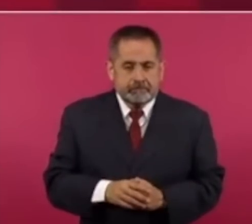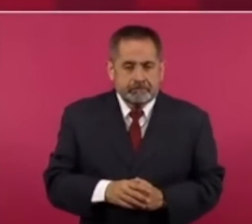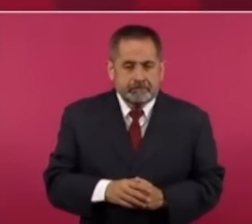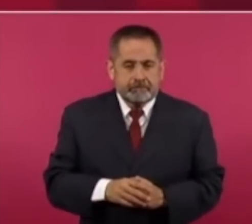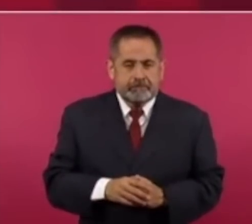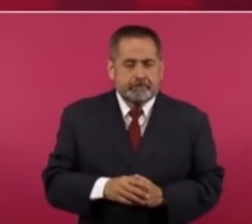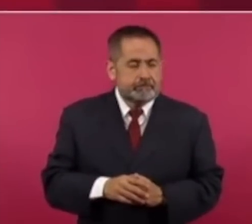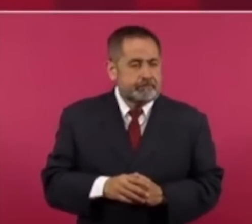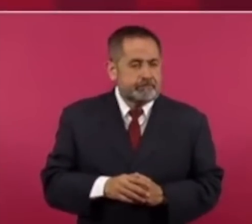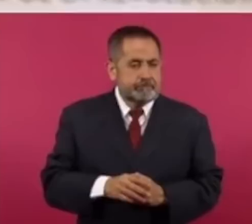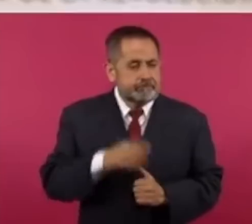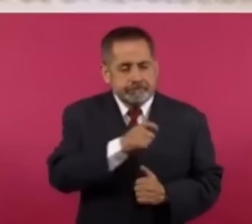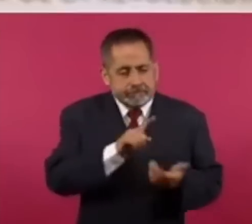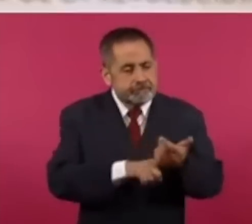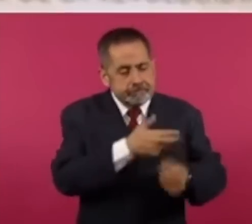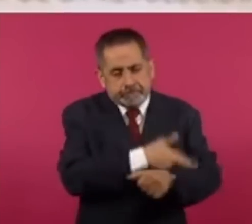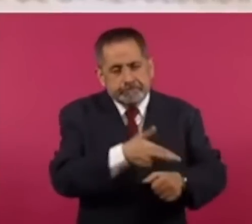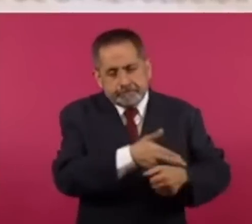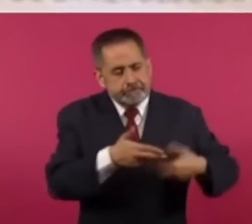de lo más